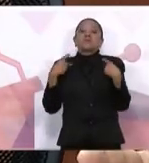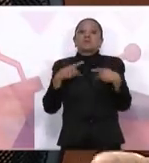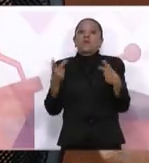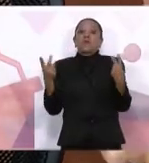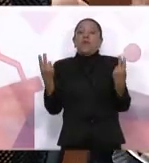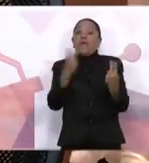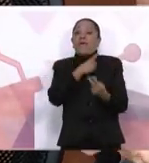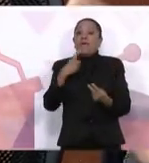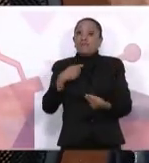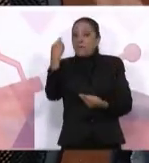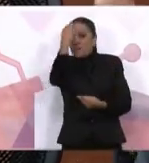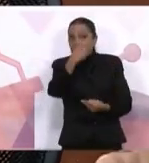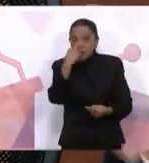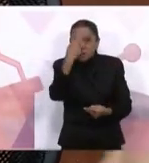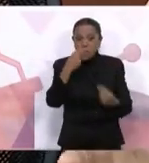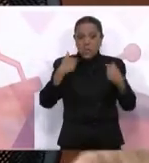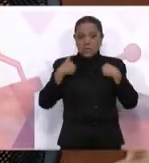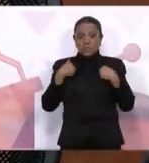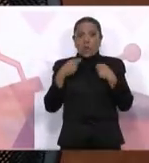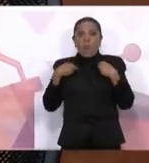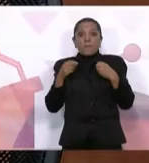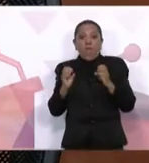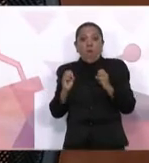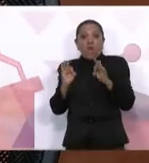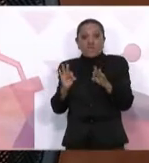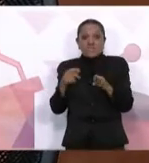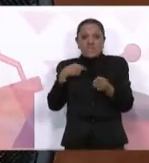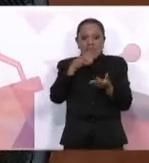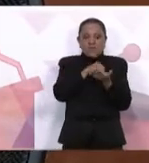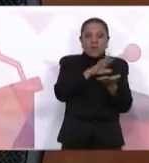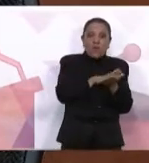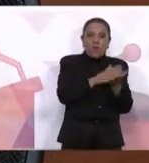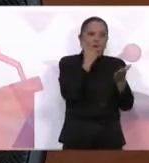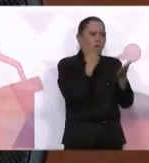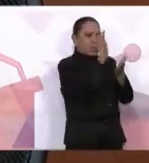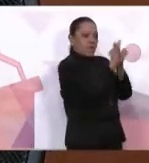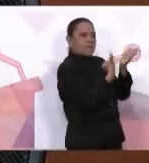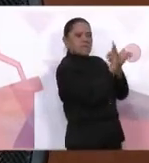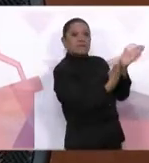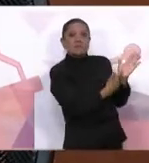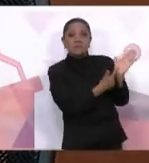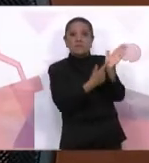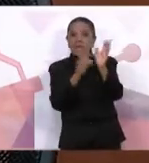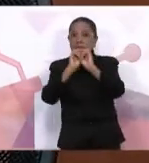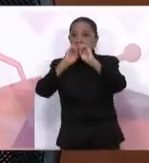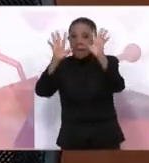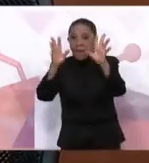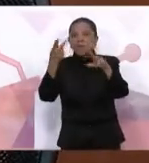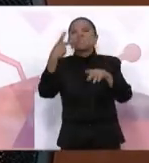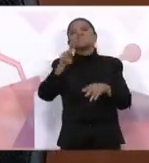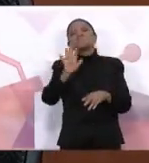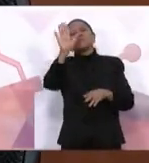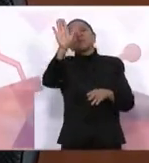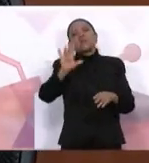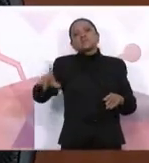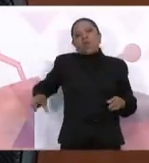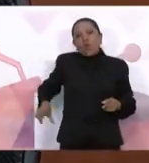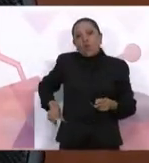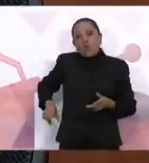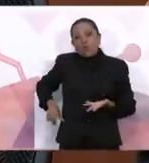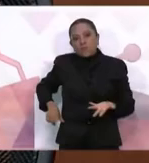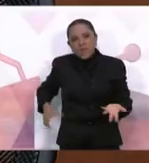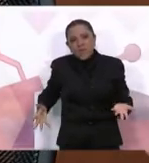para saber en qué consiste la gente un diagnóstico claro pero me parece que hoy el gobierno le ve estrés el líder es muy